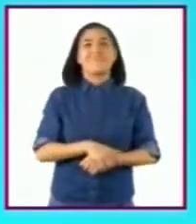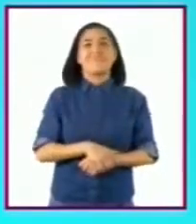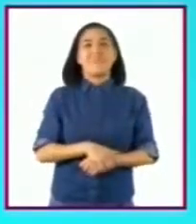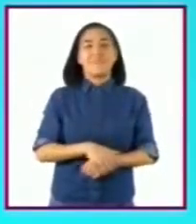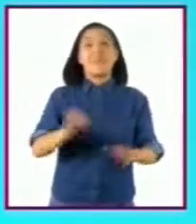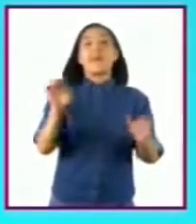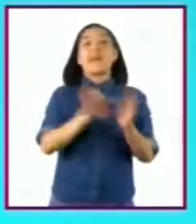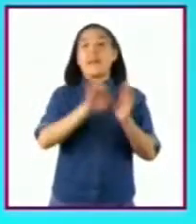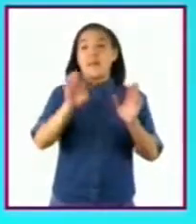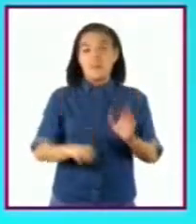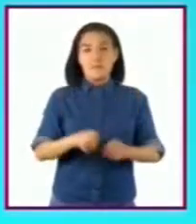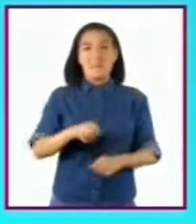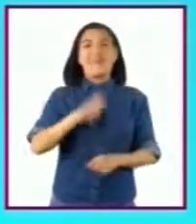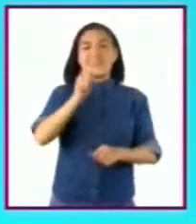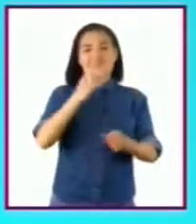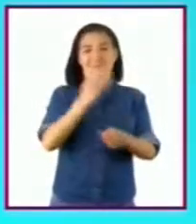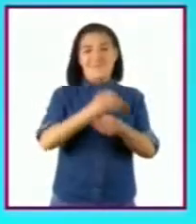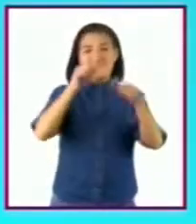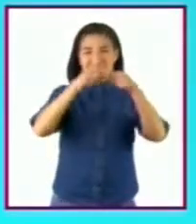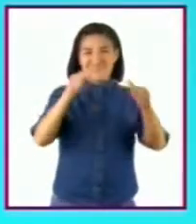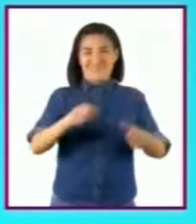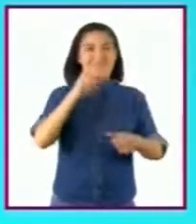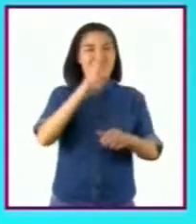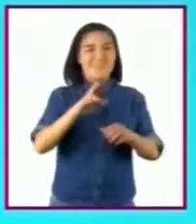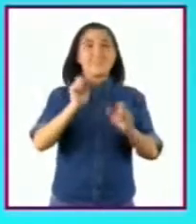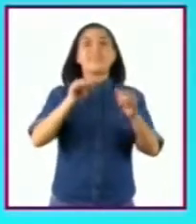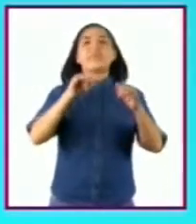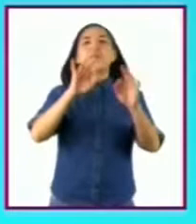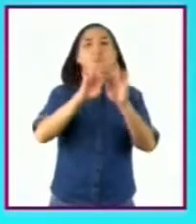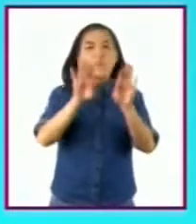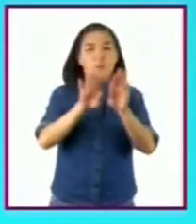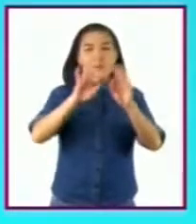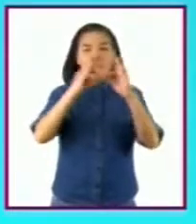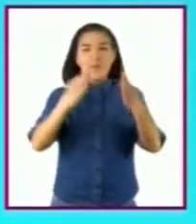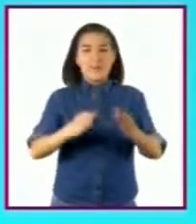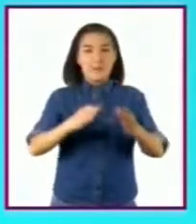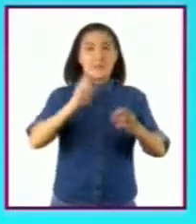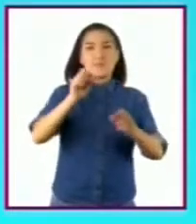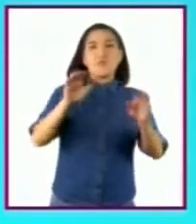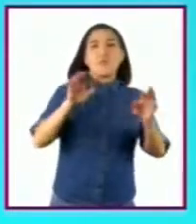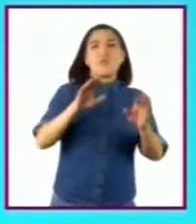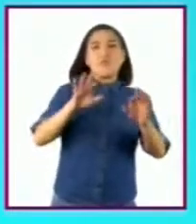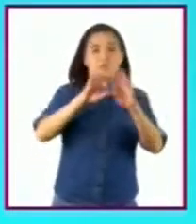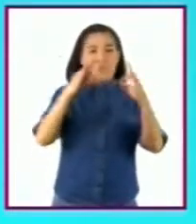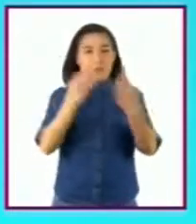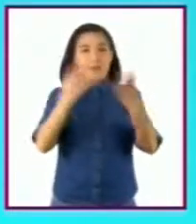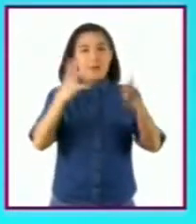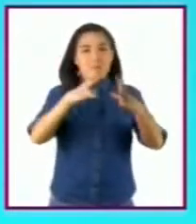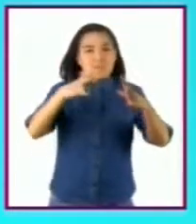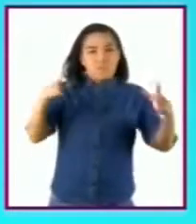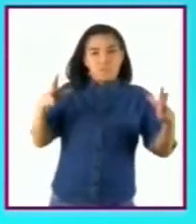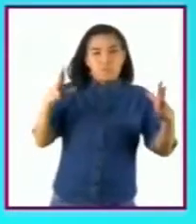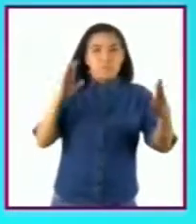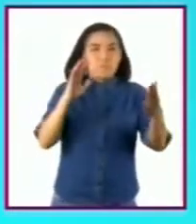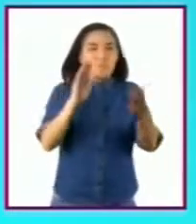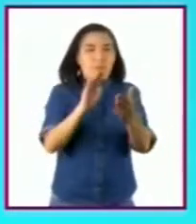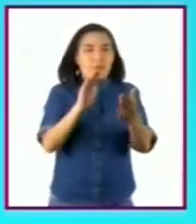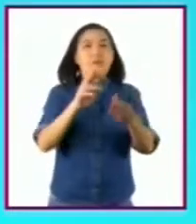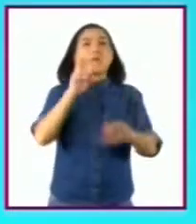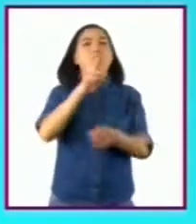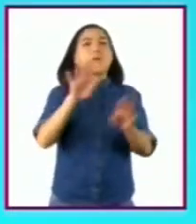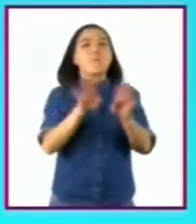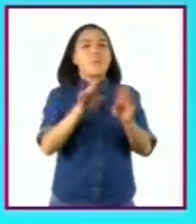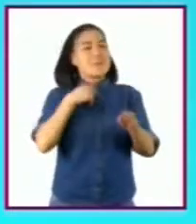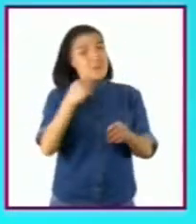Por ejemplo, en esta escultura podemos observar cómo las formas producen volumen, así como el color. A mí me transmite